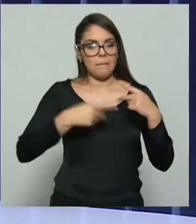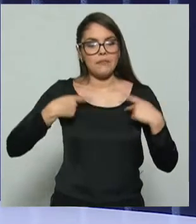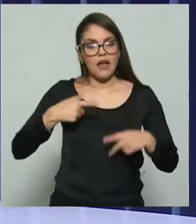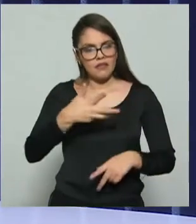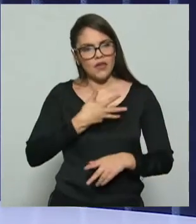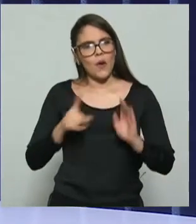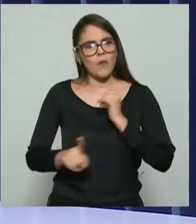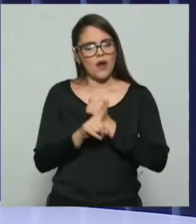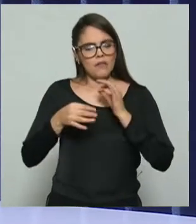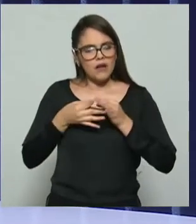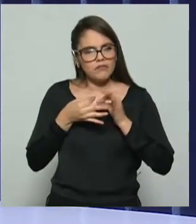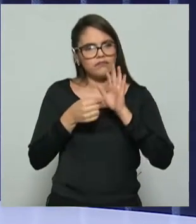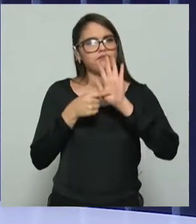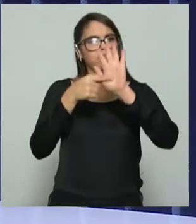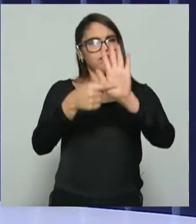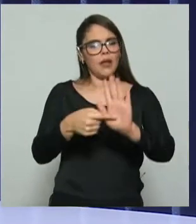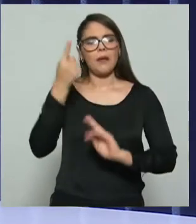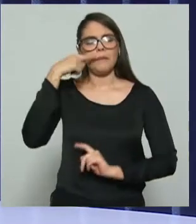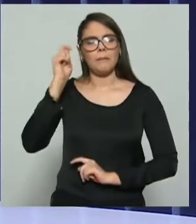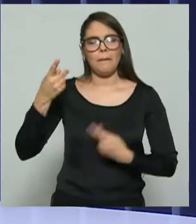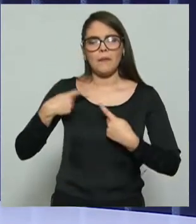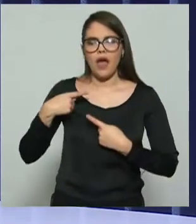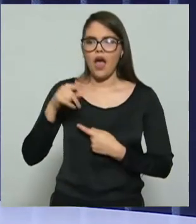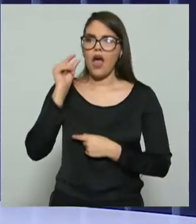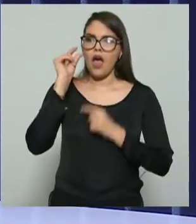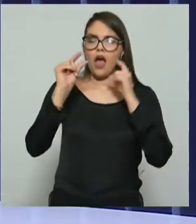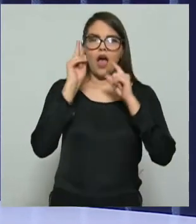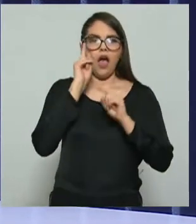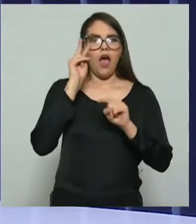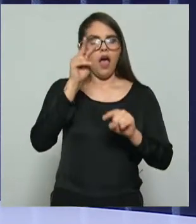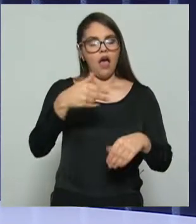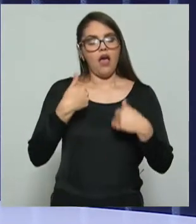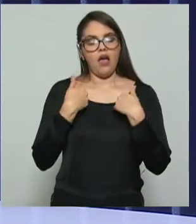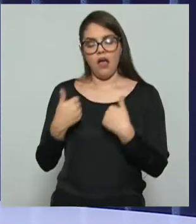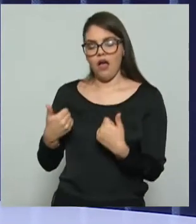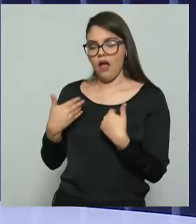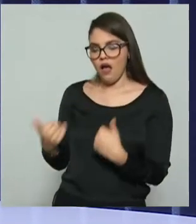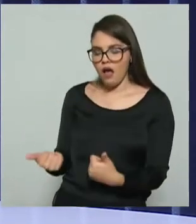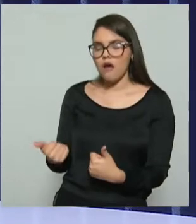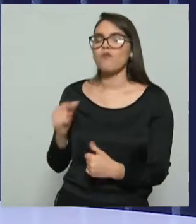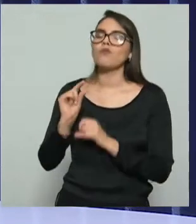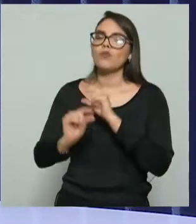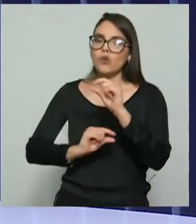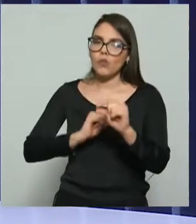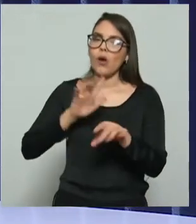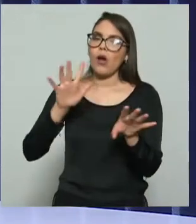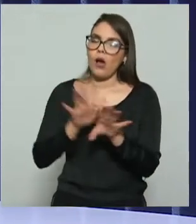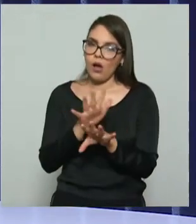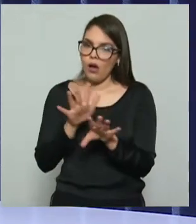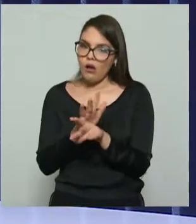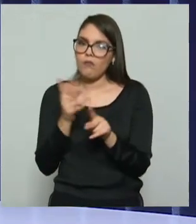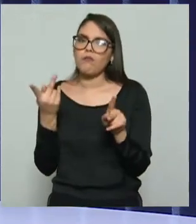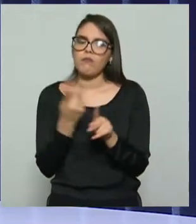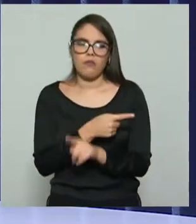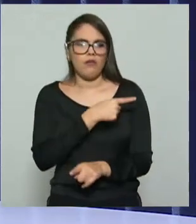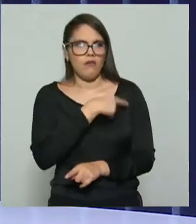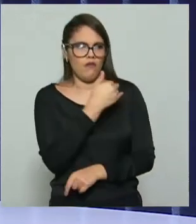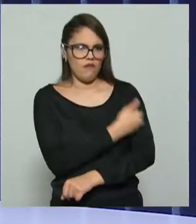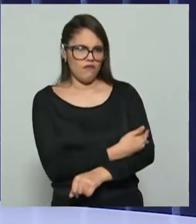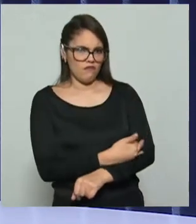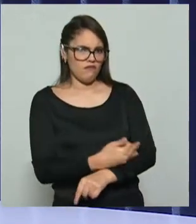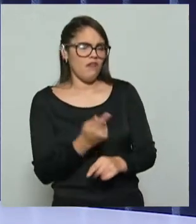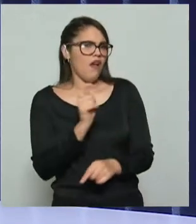la reflexión, invitar a la sociedad a tomar cartas en el asunto, a revisar y a vigilar lo que ocurre en sus familias, adentro